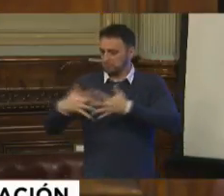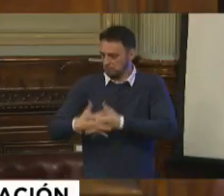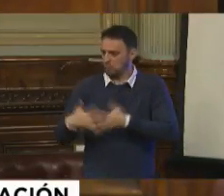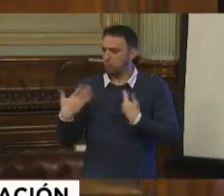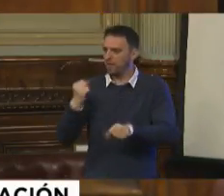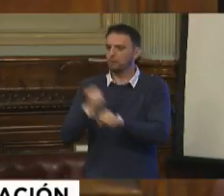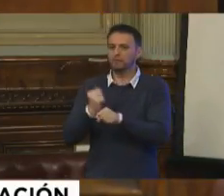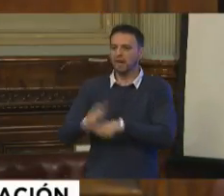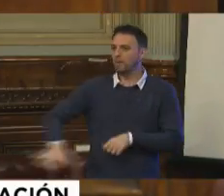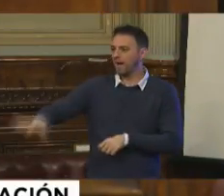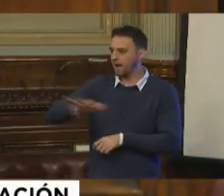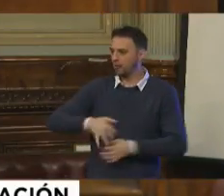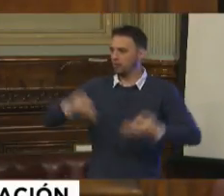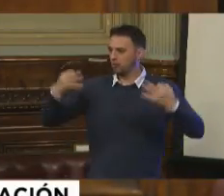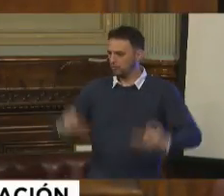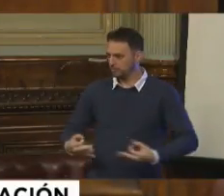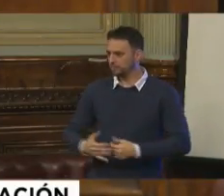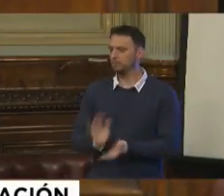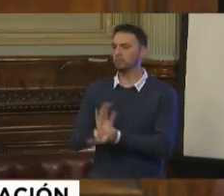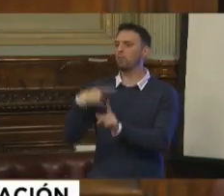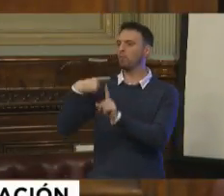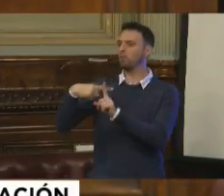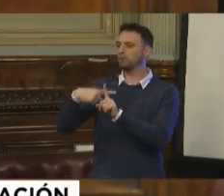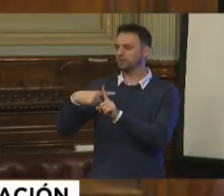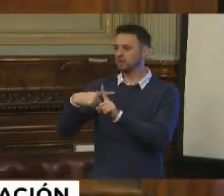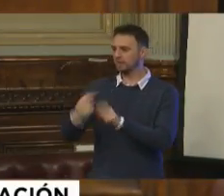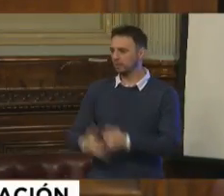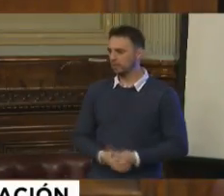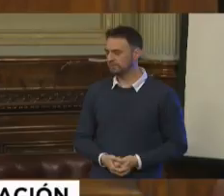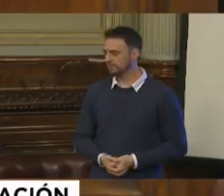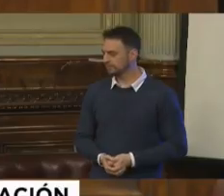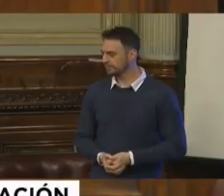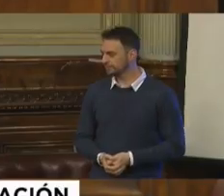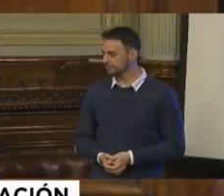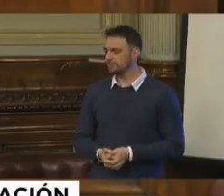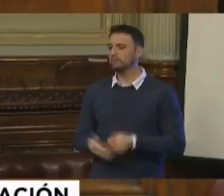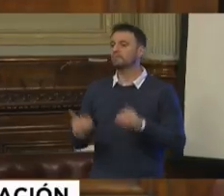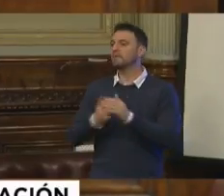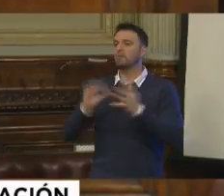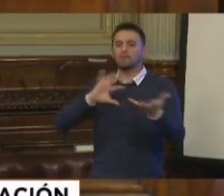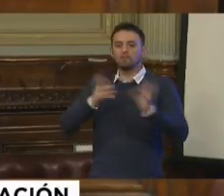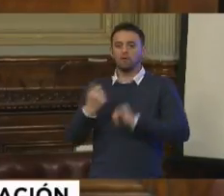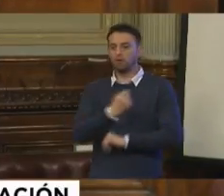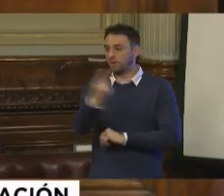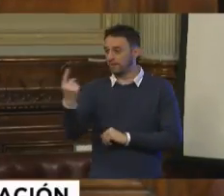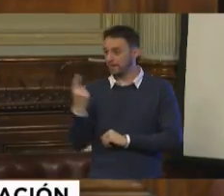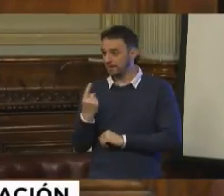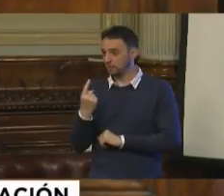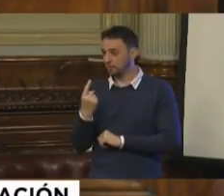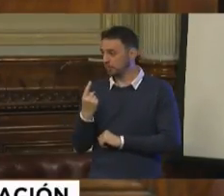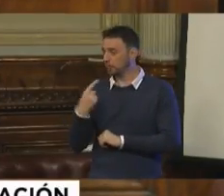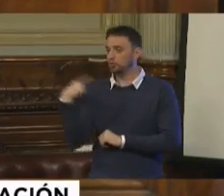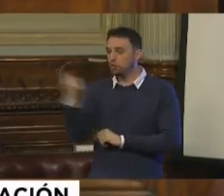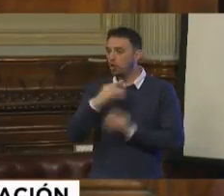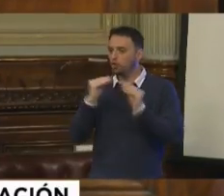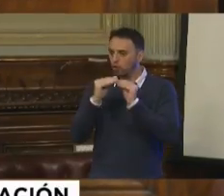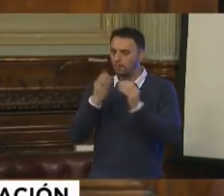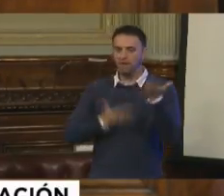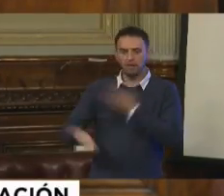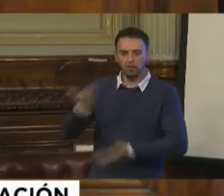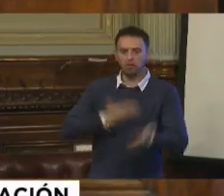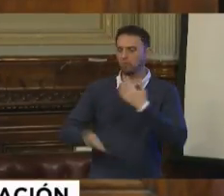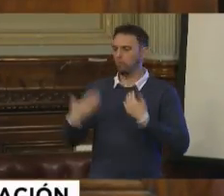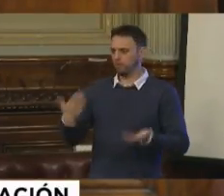un clima y propositivo y y adecuado entre 10 entre todos los